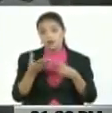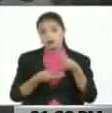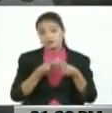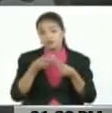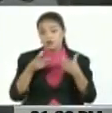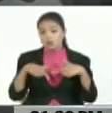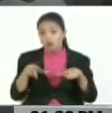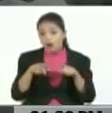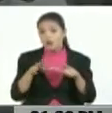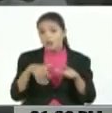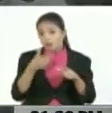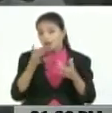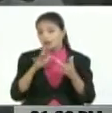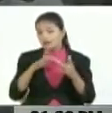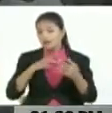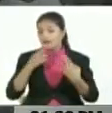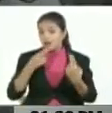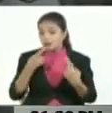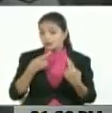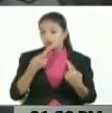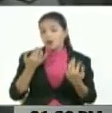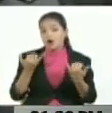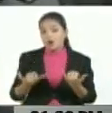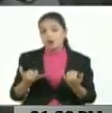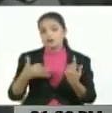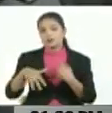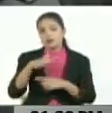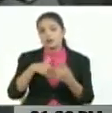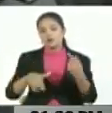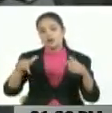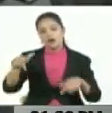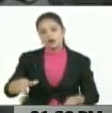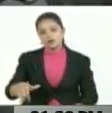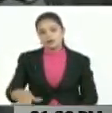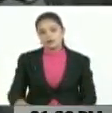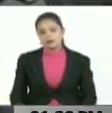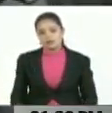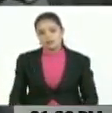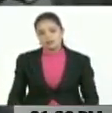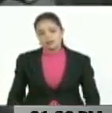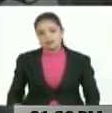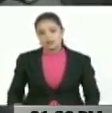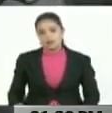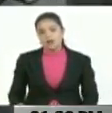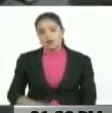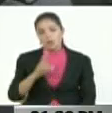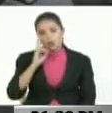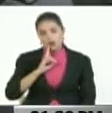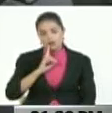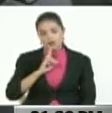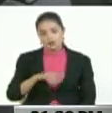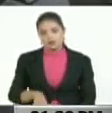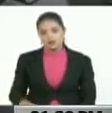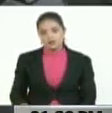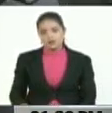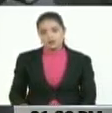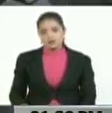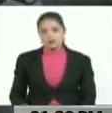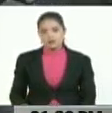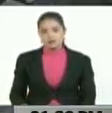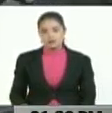zona y que pudieran tener relación con estos hechos ocurridos acá en el Estado de Bolívar.